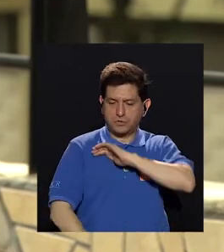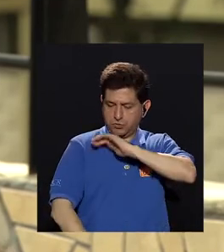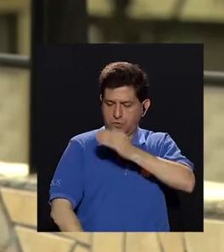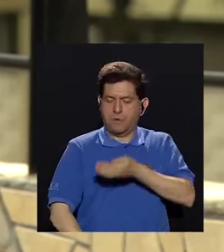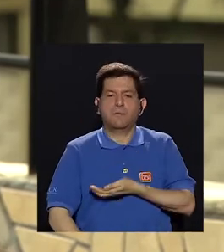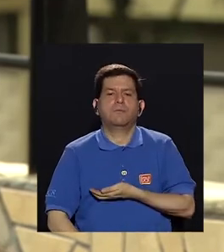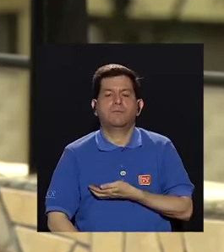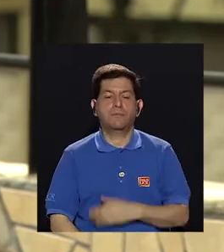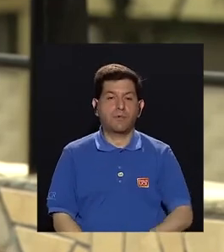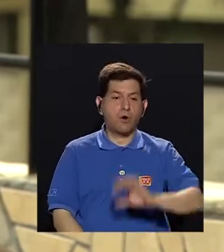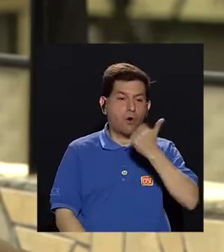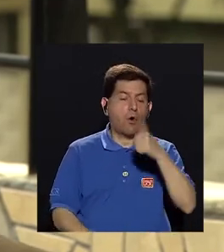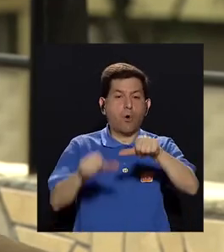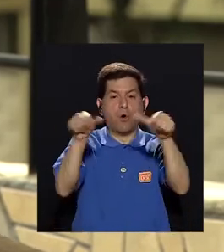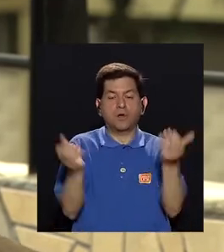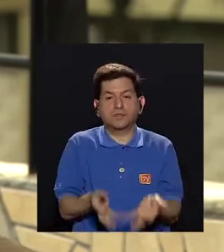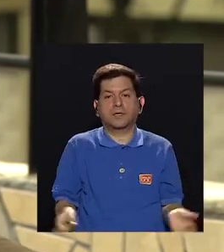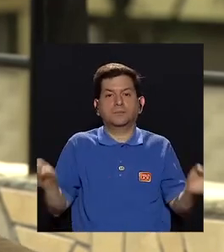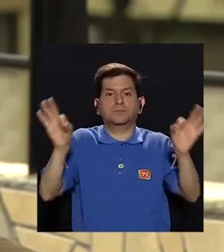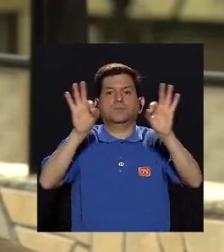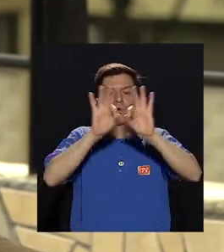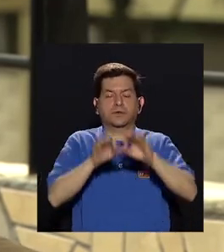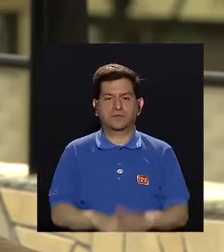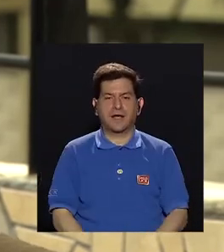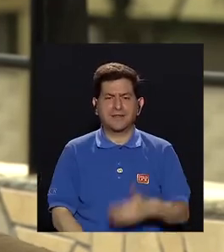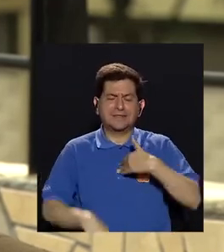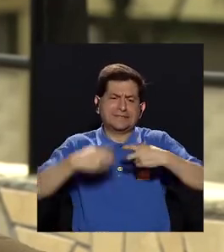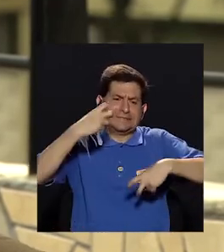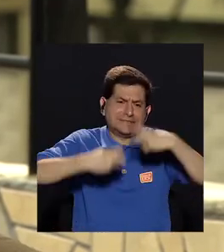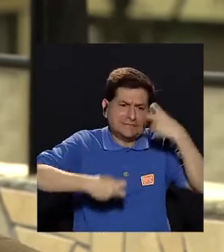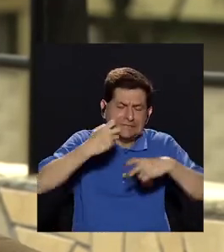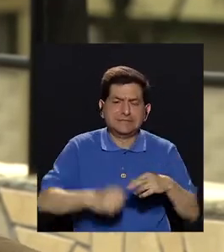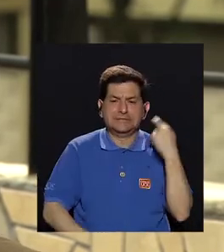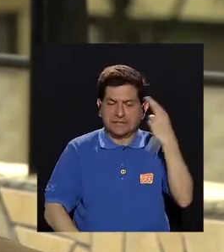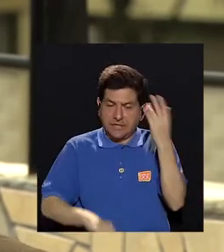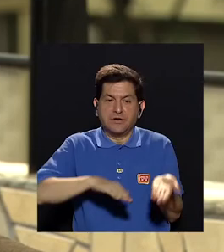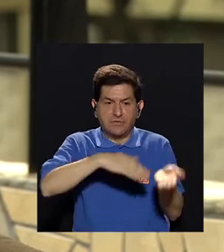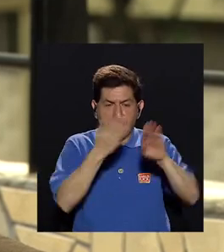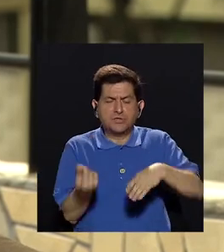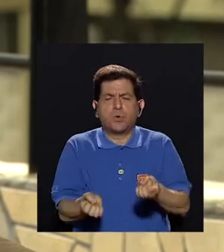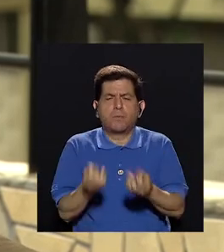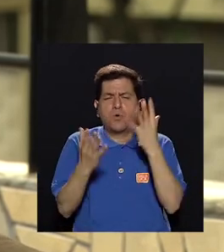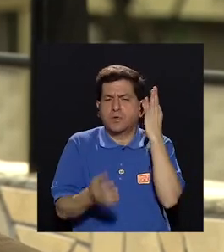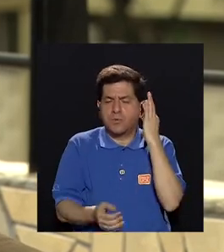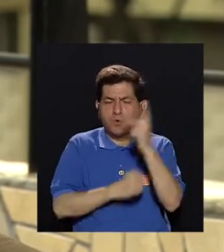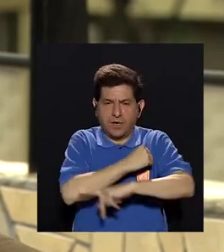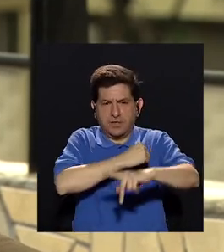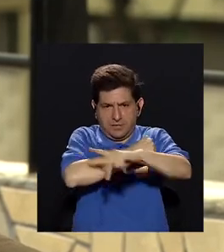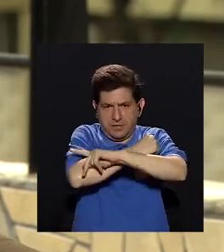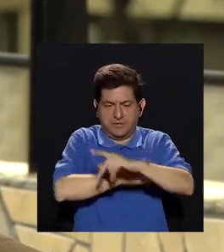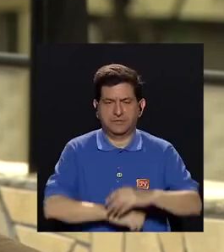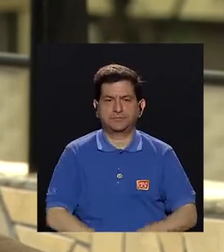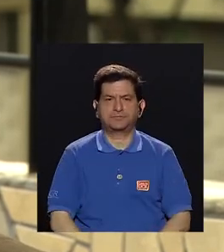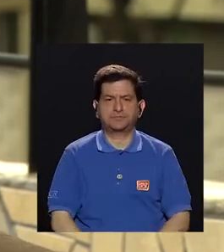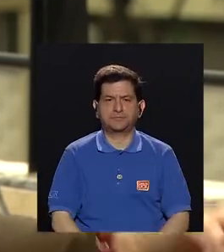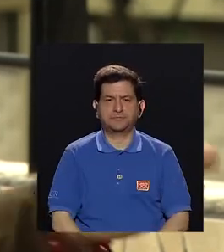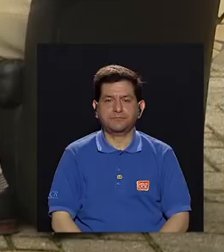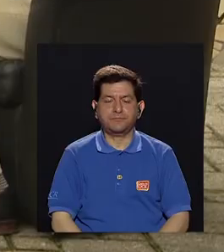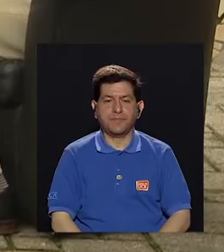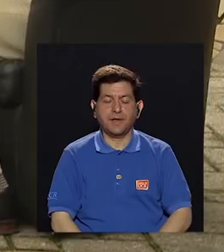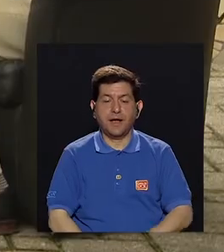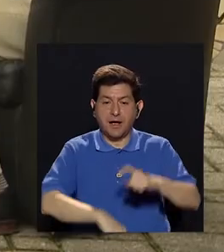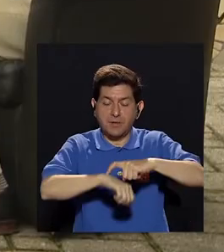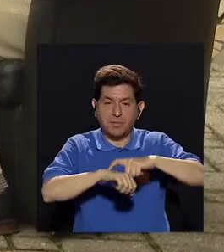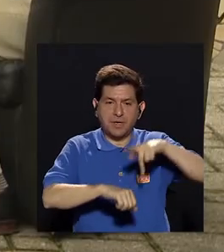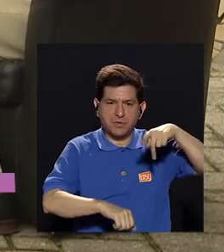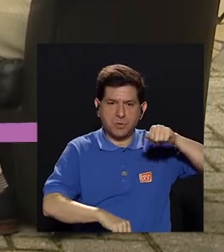de mamas, que es la otra gran área con la que tenemos complicaciones y que es causa de muerte de muchísimas mujeres en nuestro país. Entonces, el